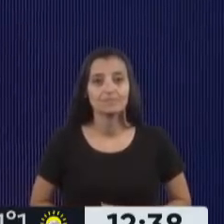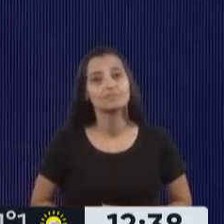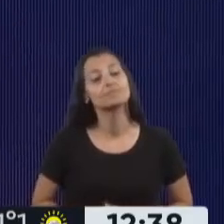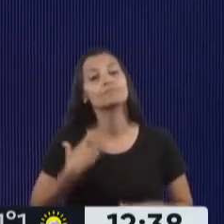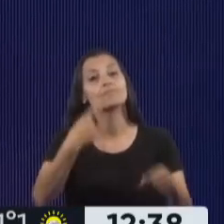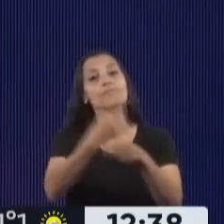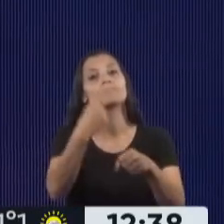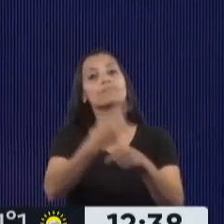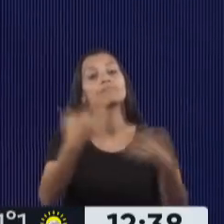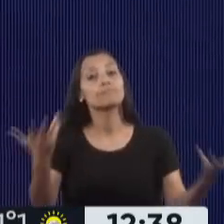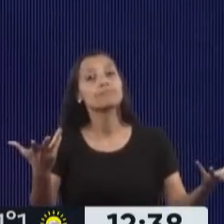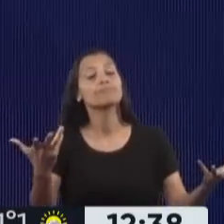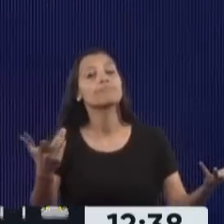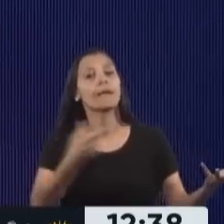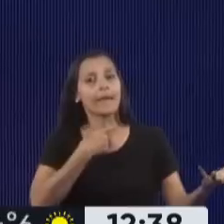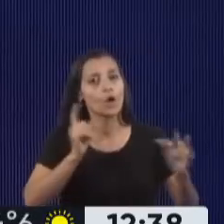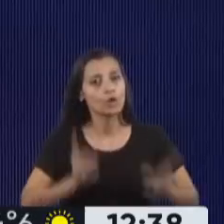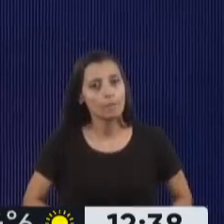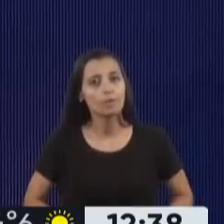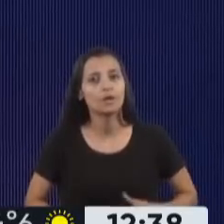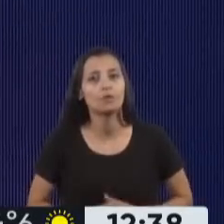En primer lugar, deseo también